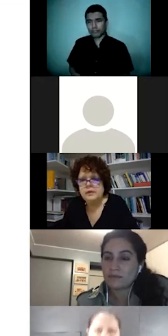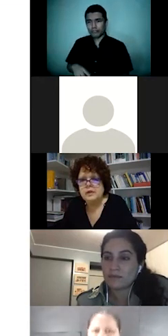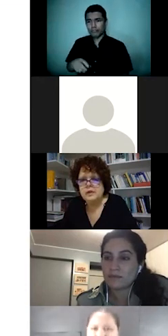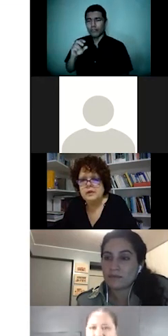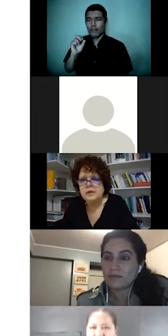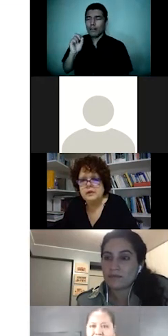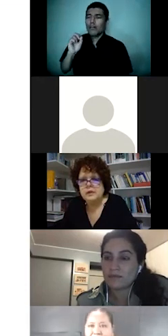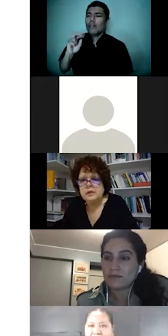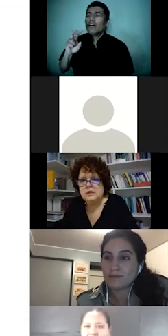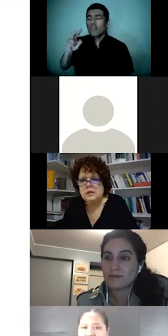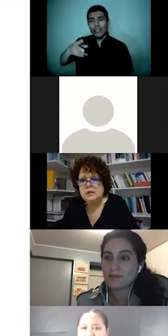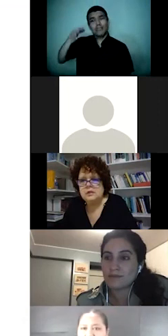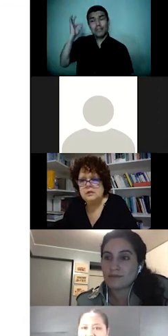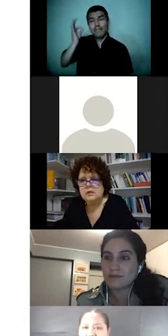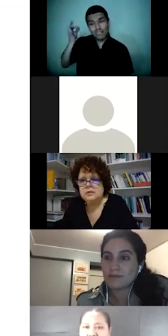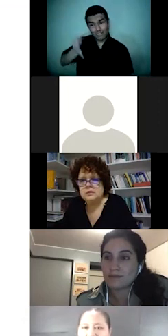Sí.